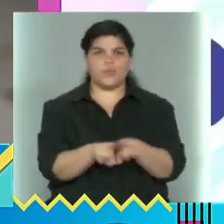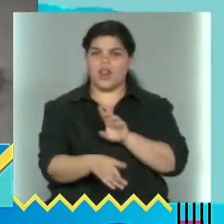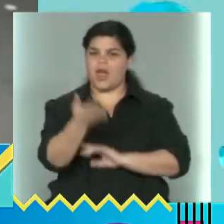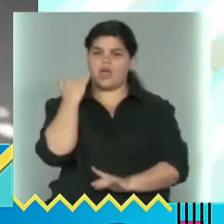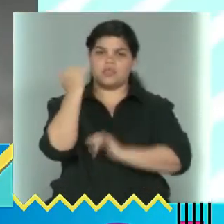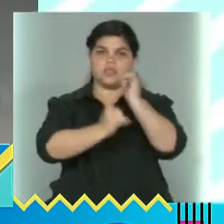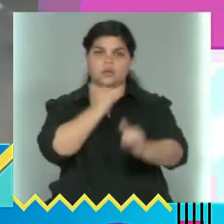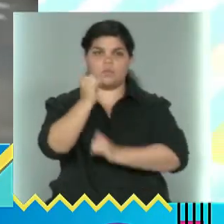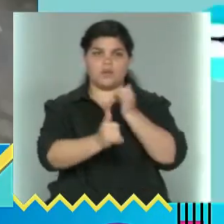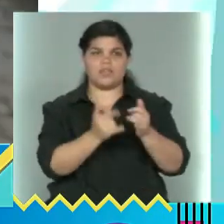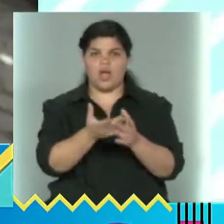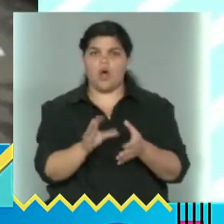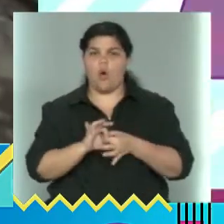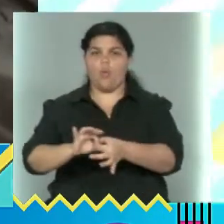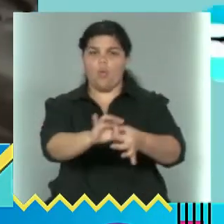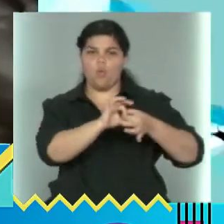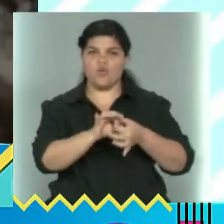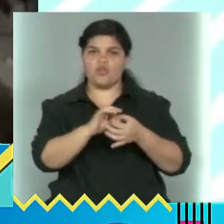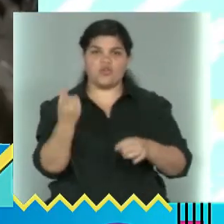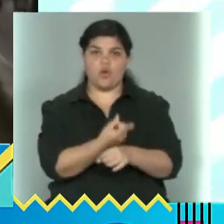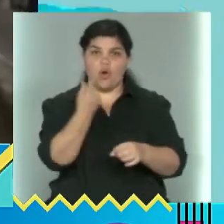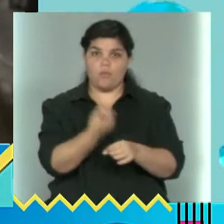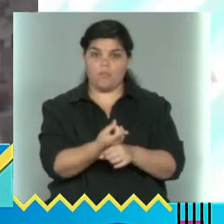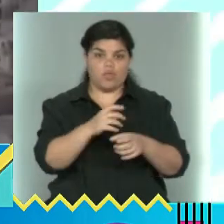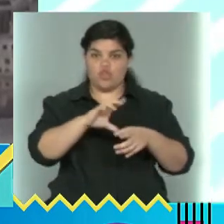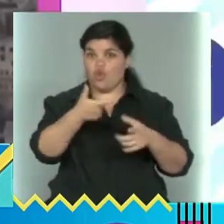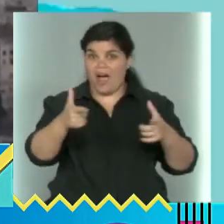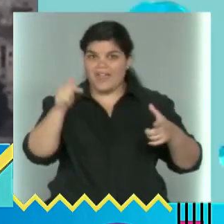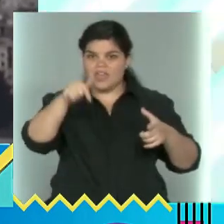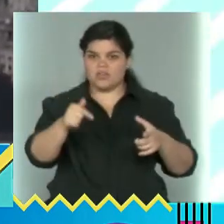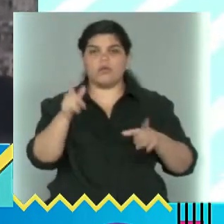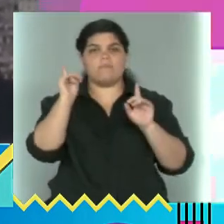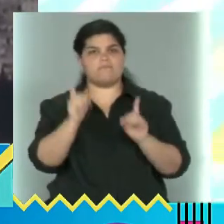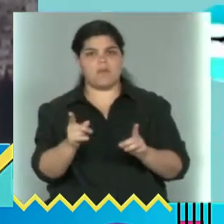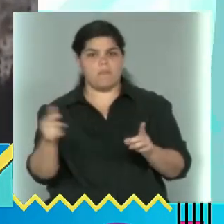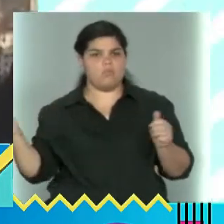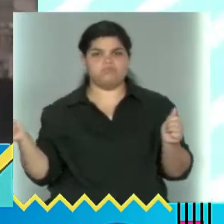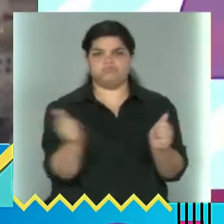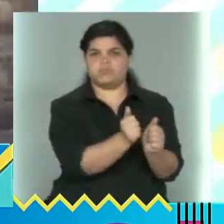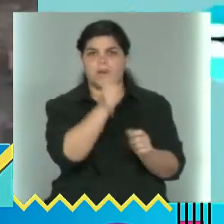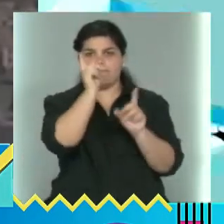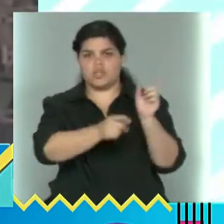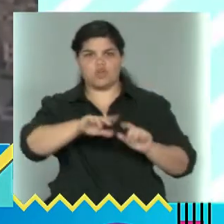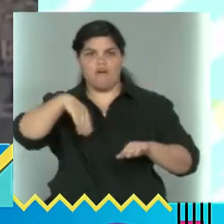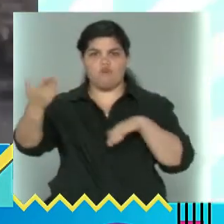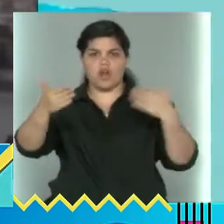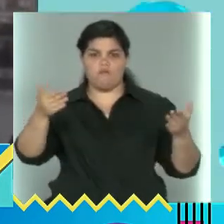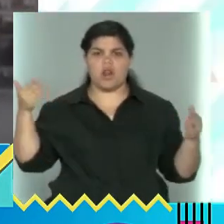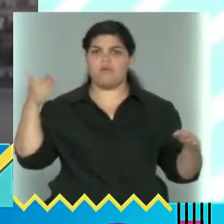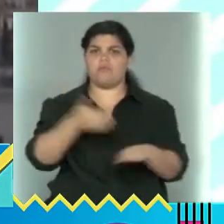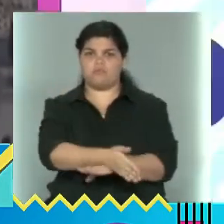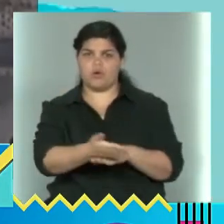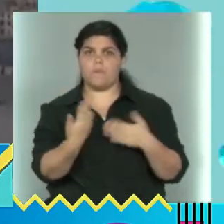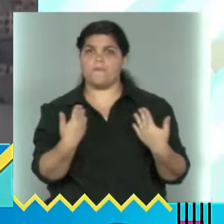fue la grieta por donde se pudieron filtrar grupos armados, mercenarios desde afuera,